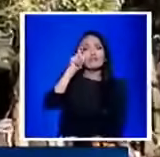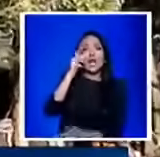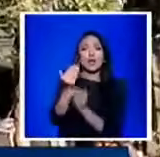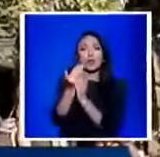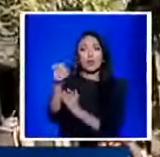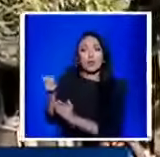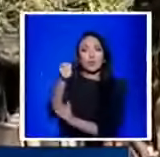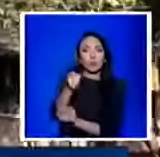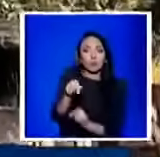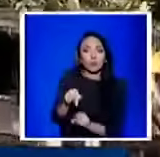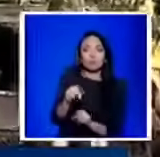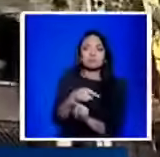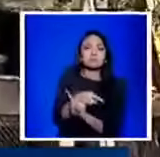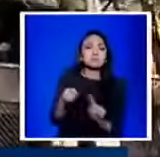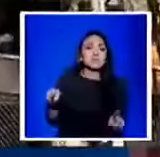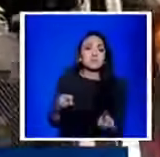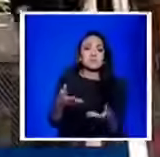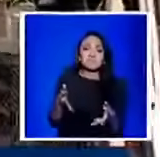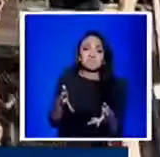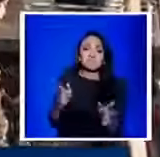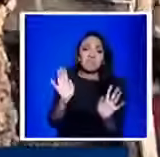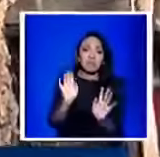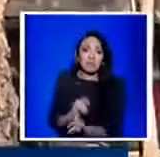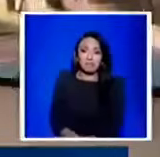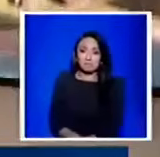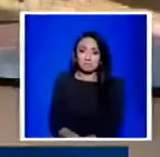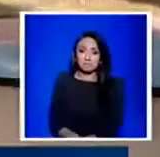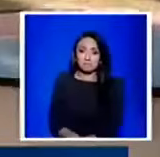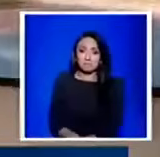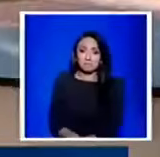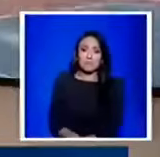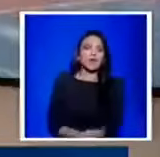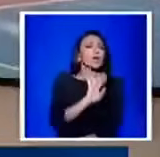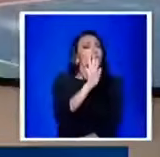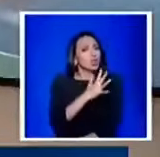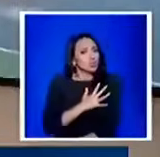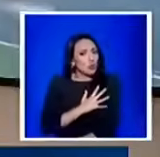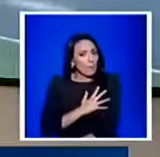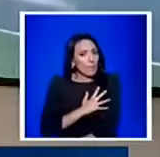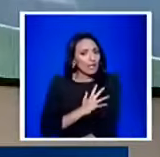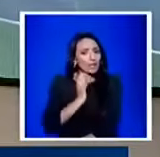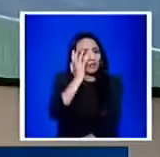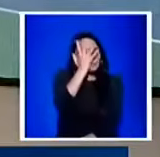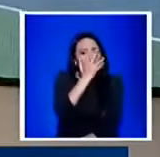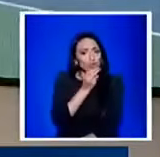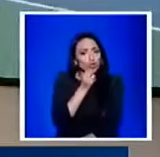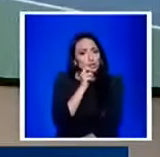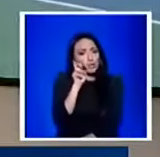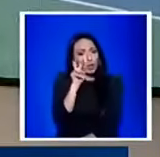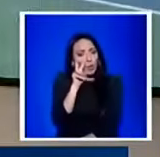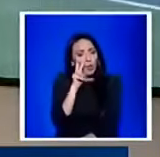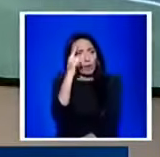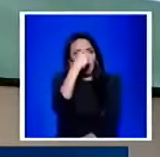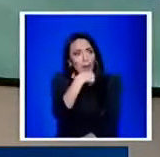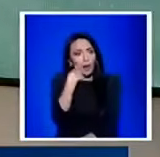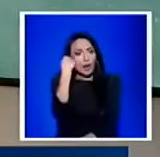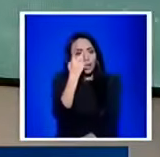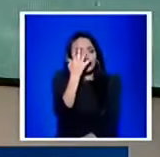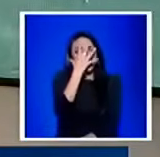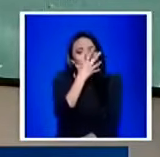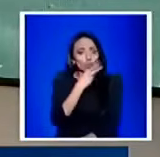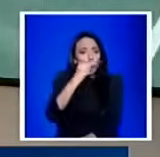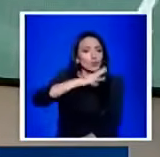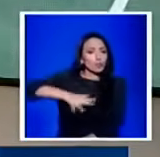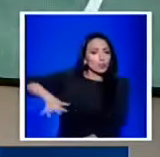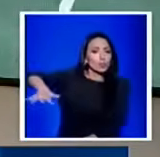pero lastimosamente no pasa nada. Y es una pena, don Marco, porque vemos que el espacio es muy bonito, tiene el área de